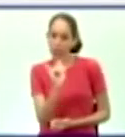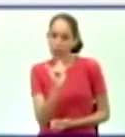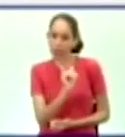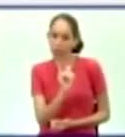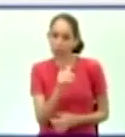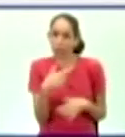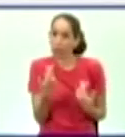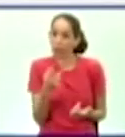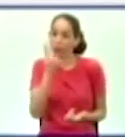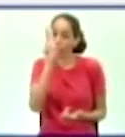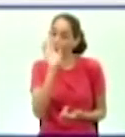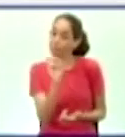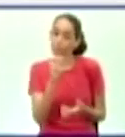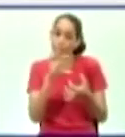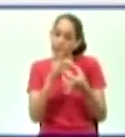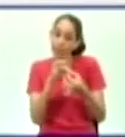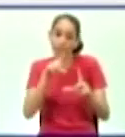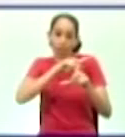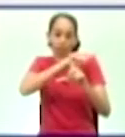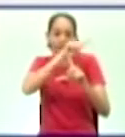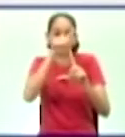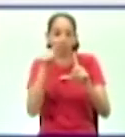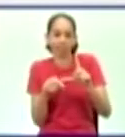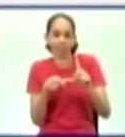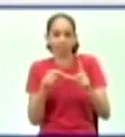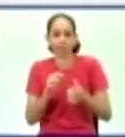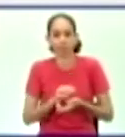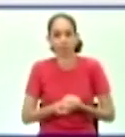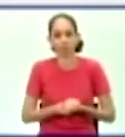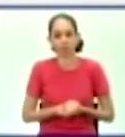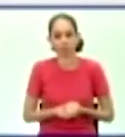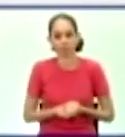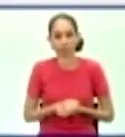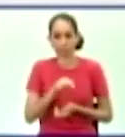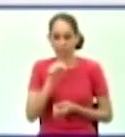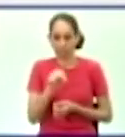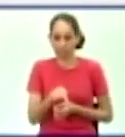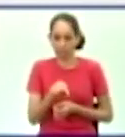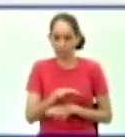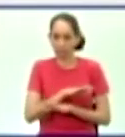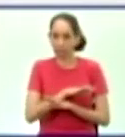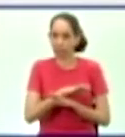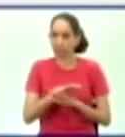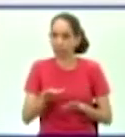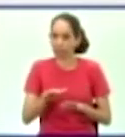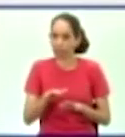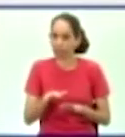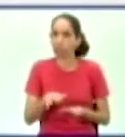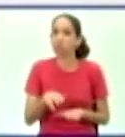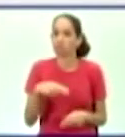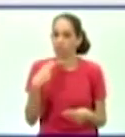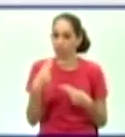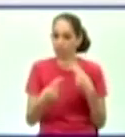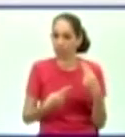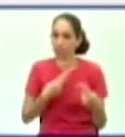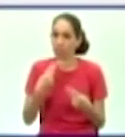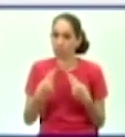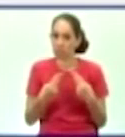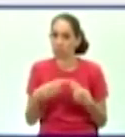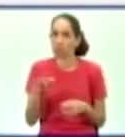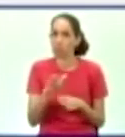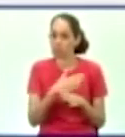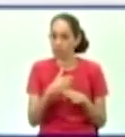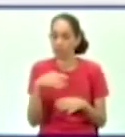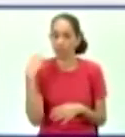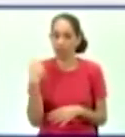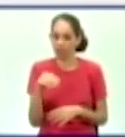de 20 grados. Correcto. Ya hasta aquí hemos calculado varios elementos. Pero en